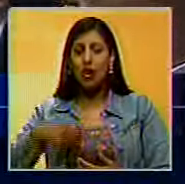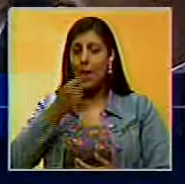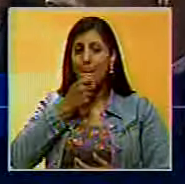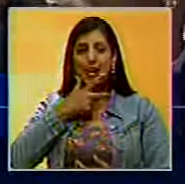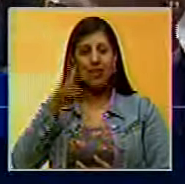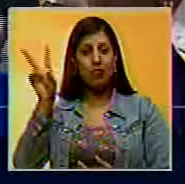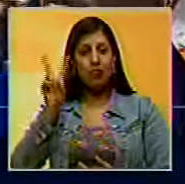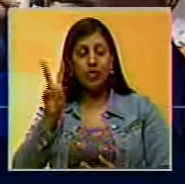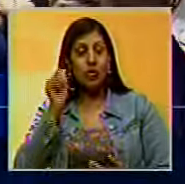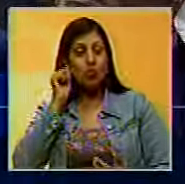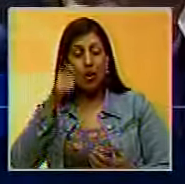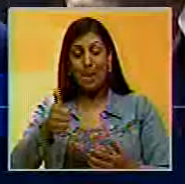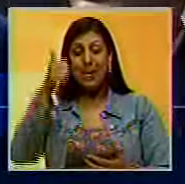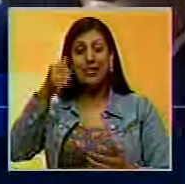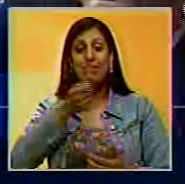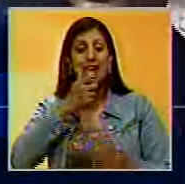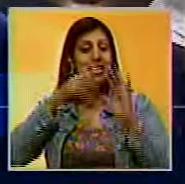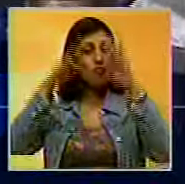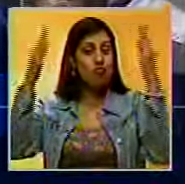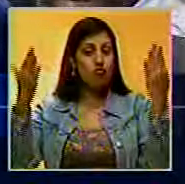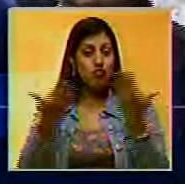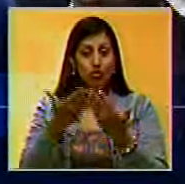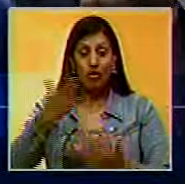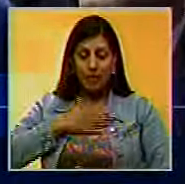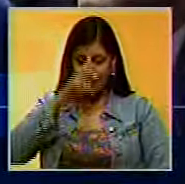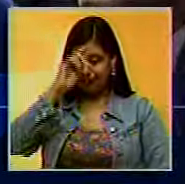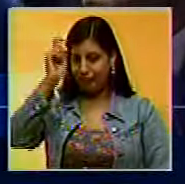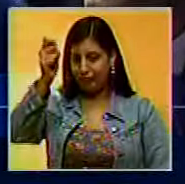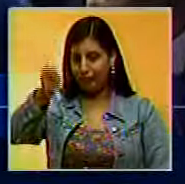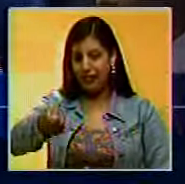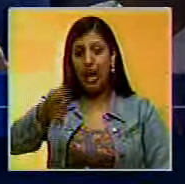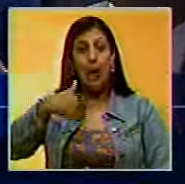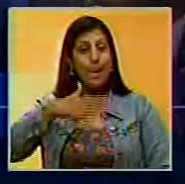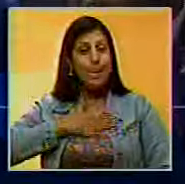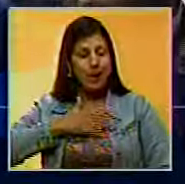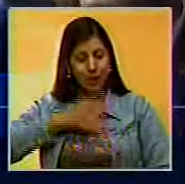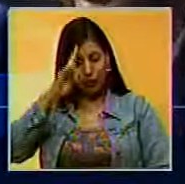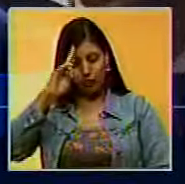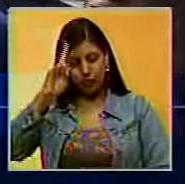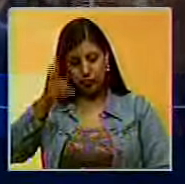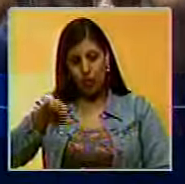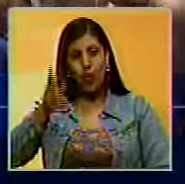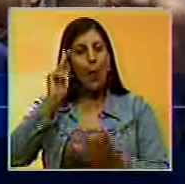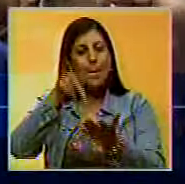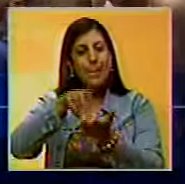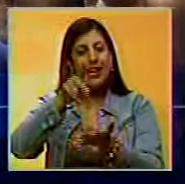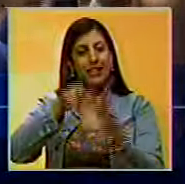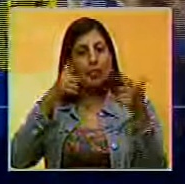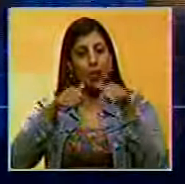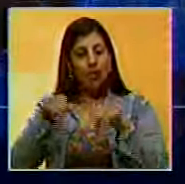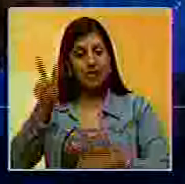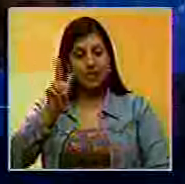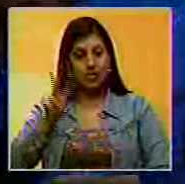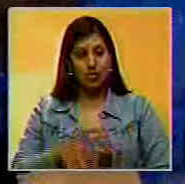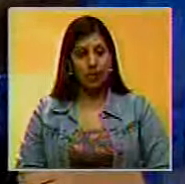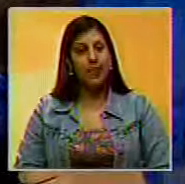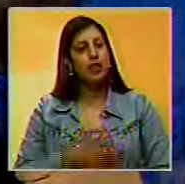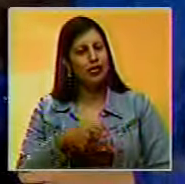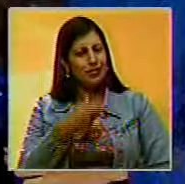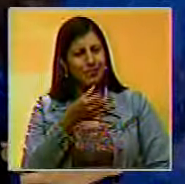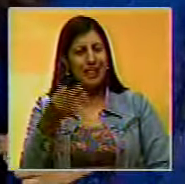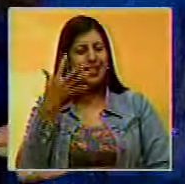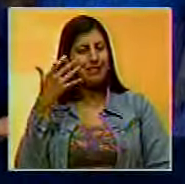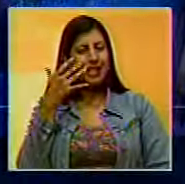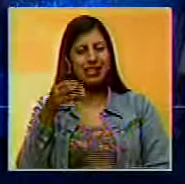venezolanas, de las más hermosas del mundo, y para mí es un placer. Fue un honor participar en este Miss Venezuela. Excelente, una